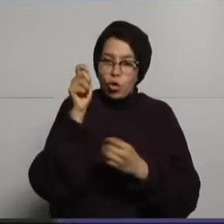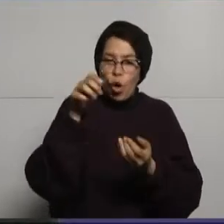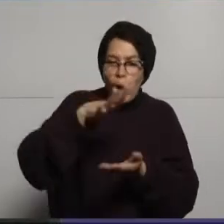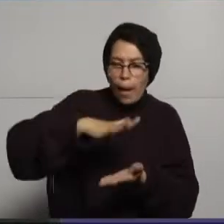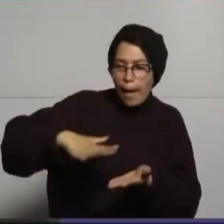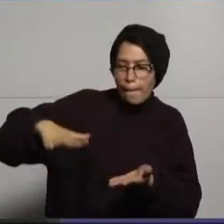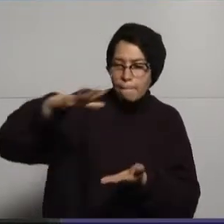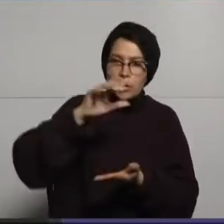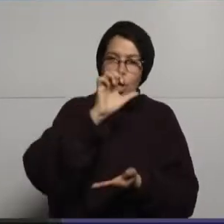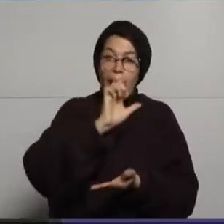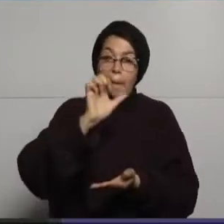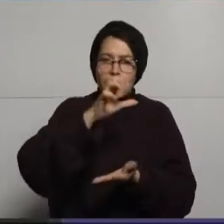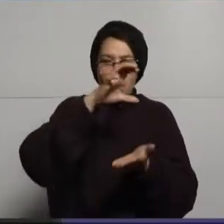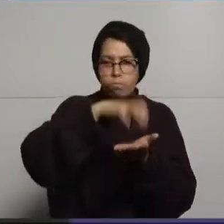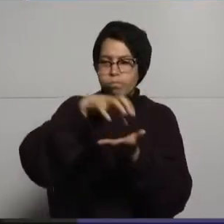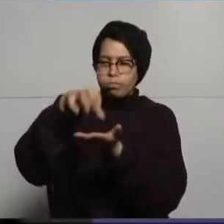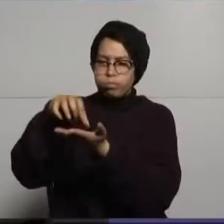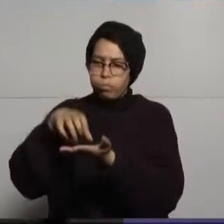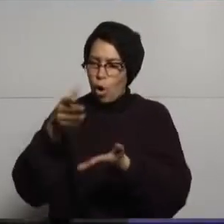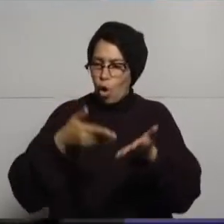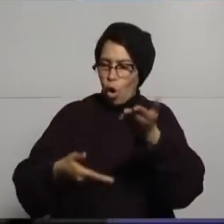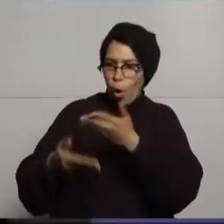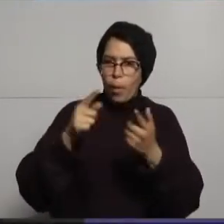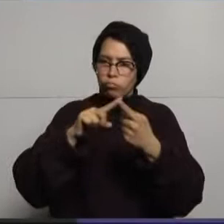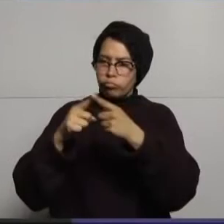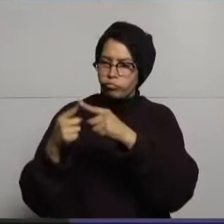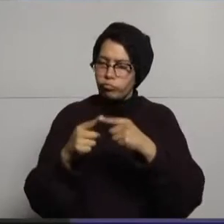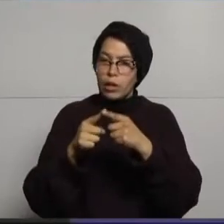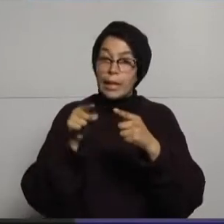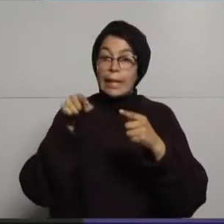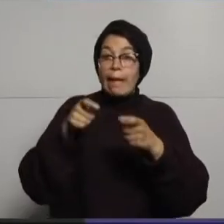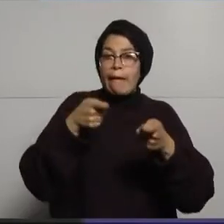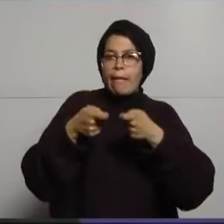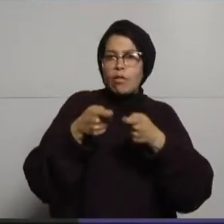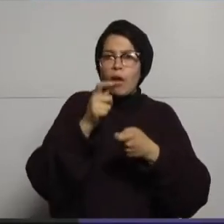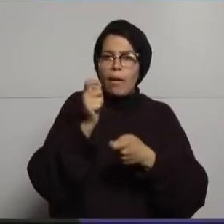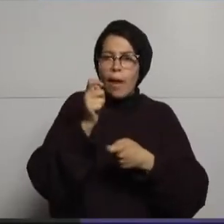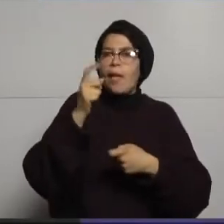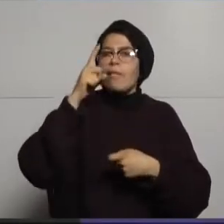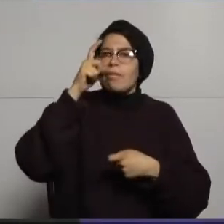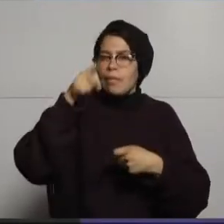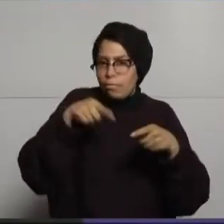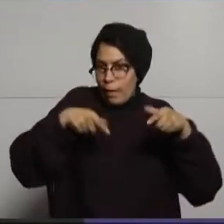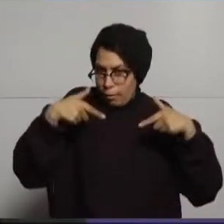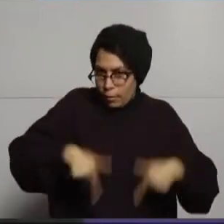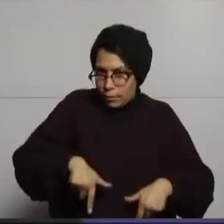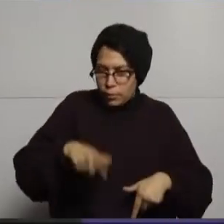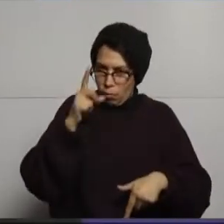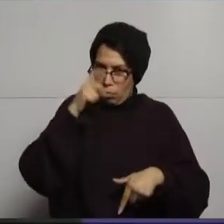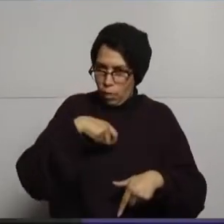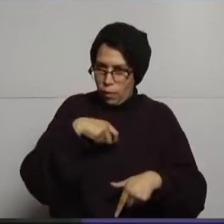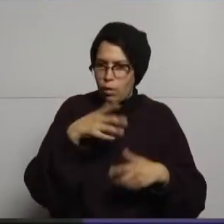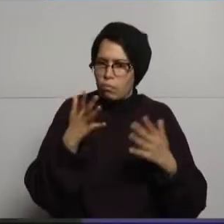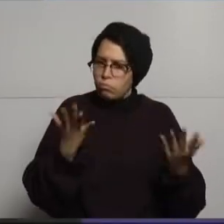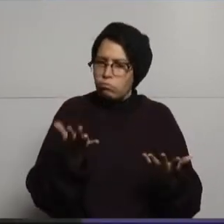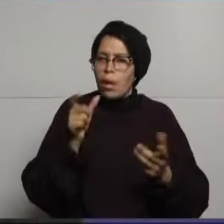trabajo colaborativo que gestiona la Intendencia y que tiene una presencia muy fuerte y muy importante de organizaciones de la sociedad